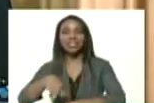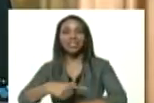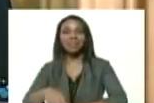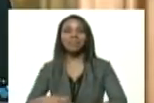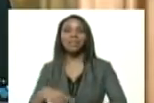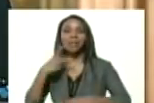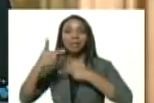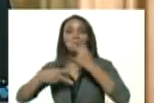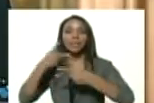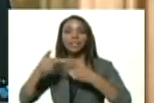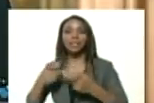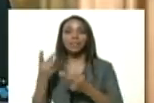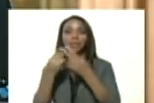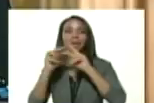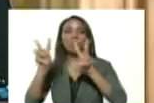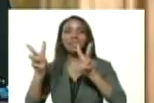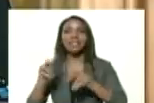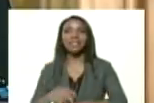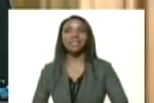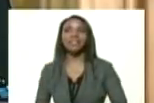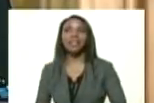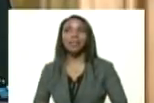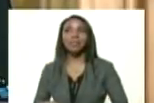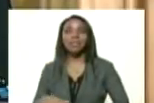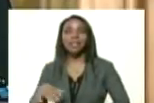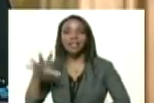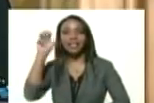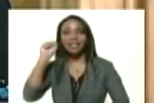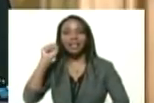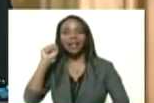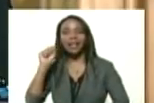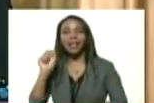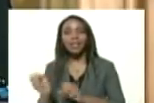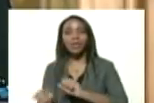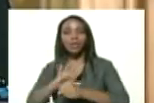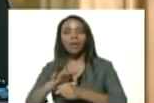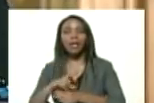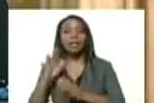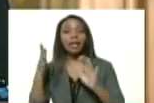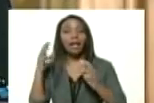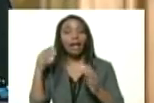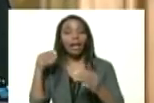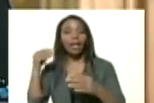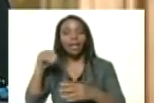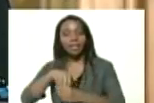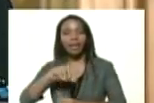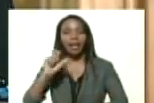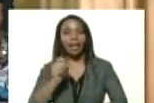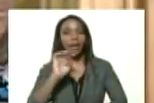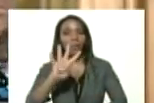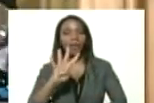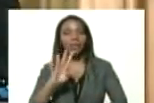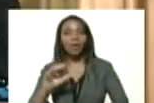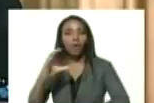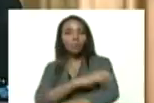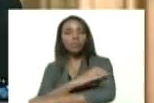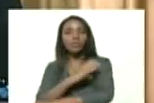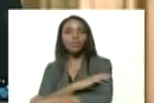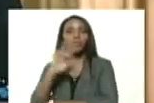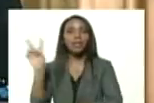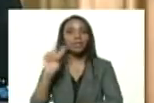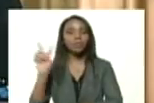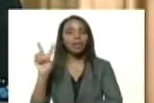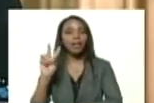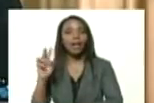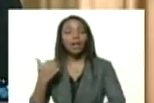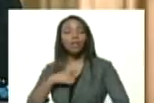por la paz para atender el tema del coronavirus entre el g4 la oposición venezolana y nosotros